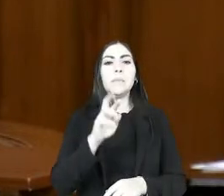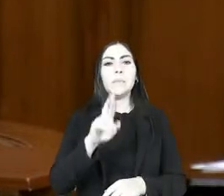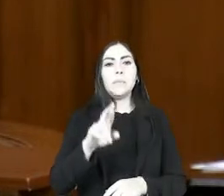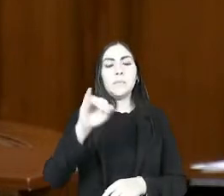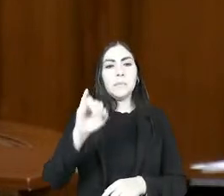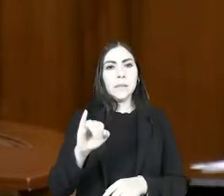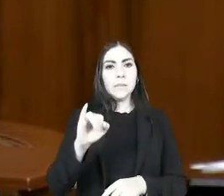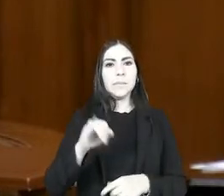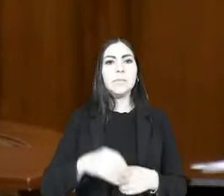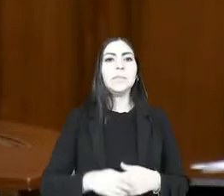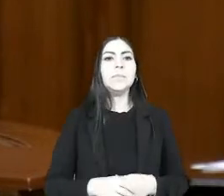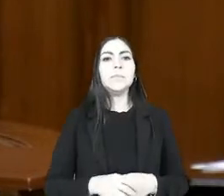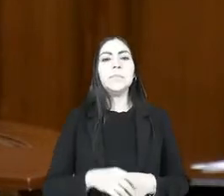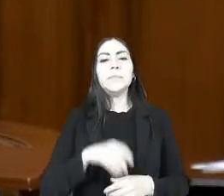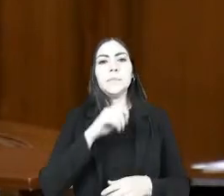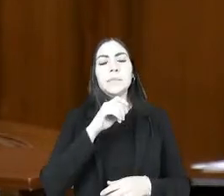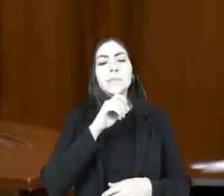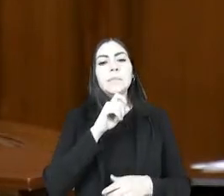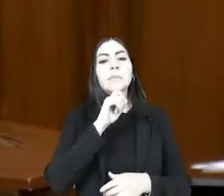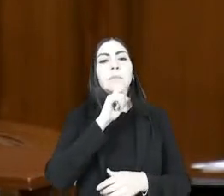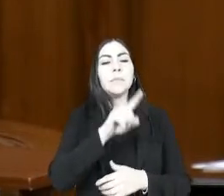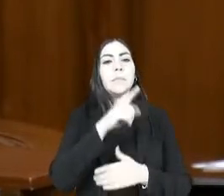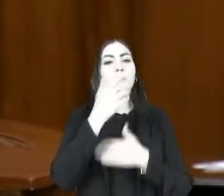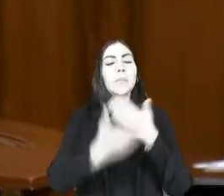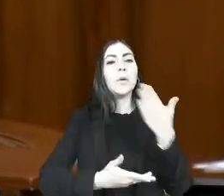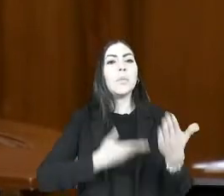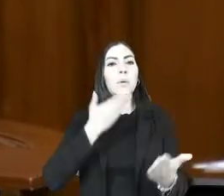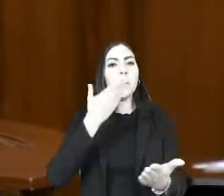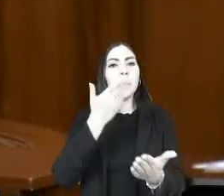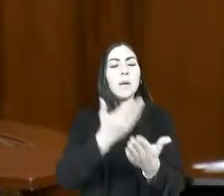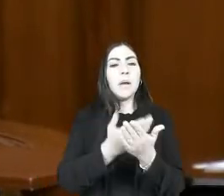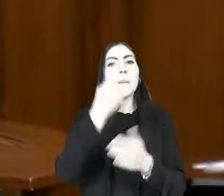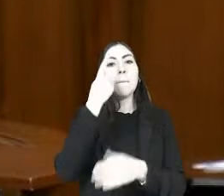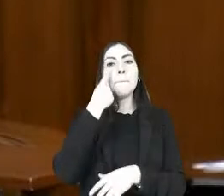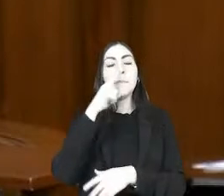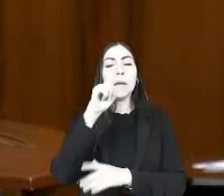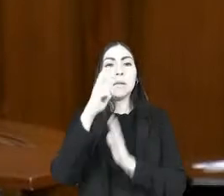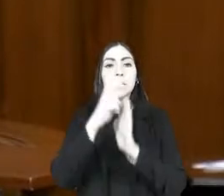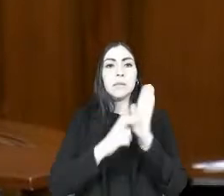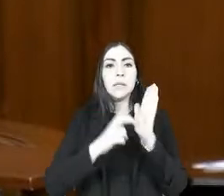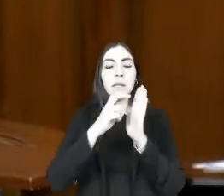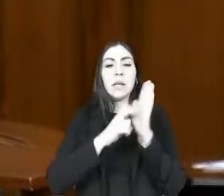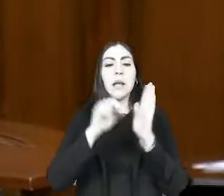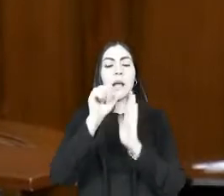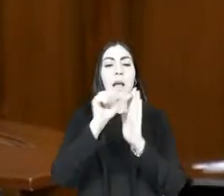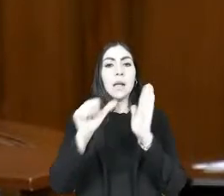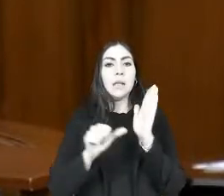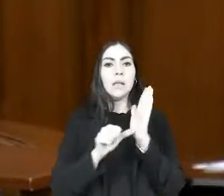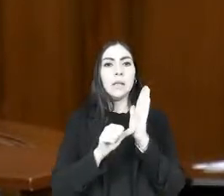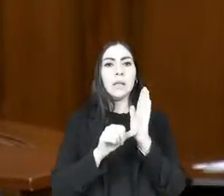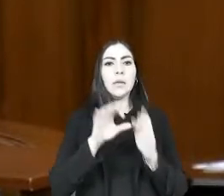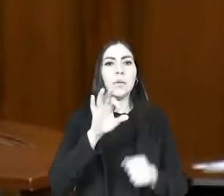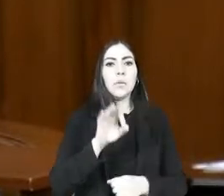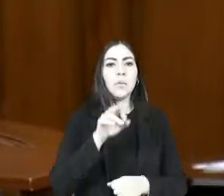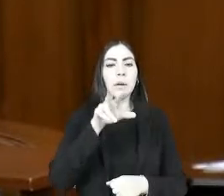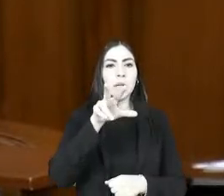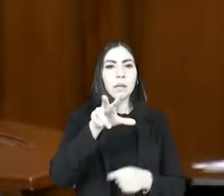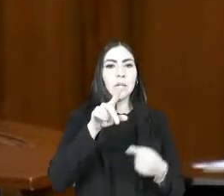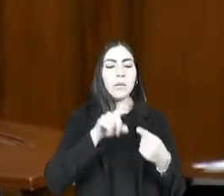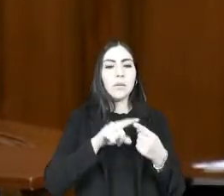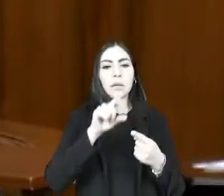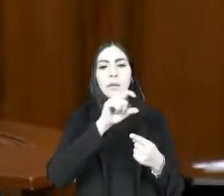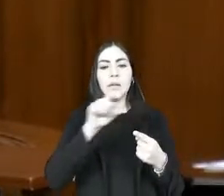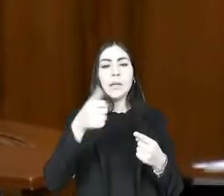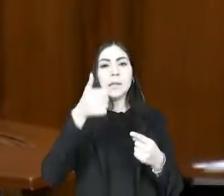Institucional y de la iniciativa con proyecto de decreto por el que se reforman los artículos 48,